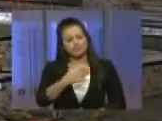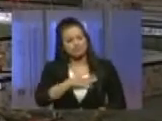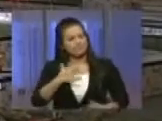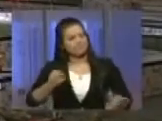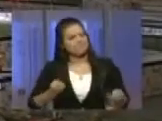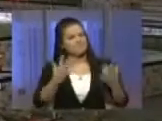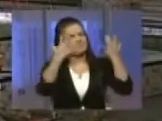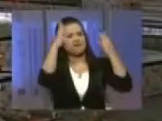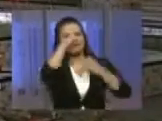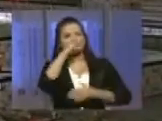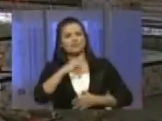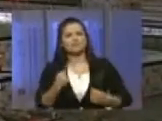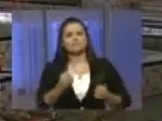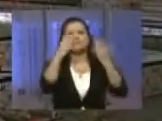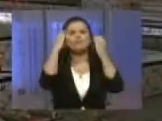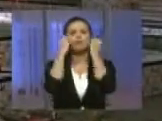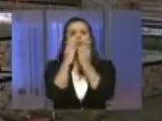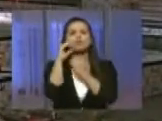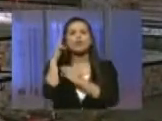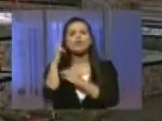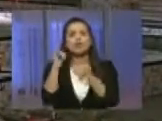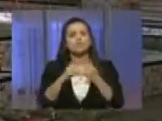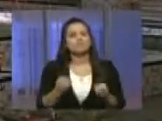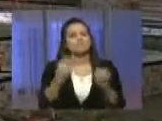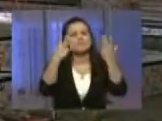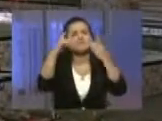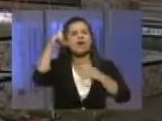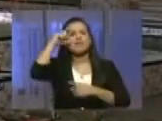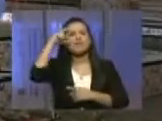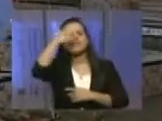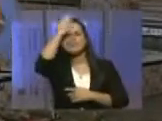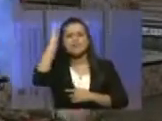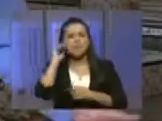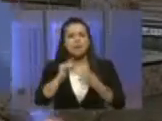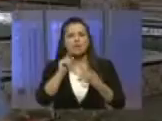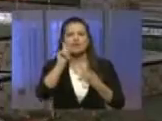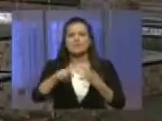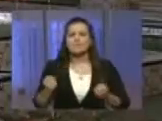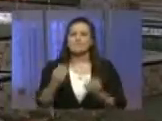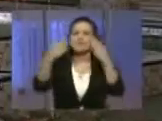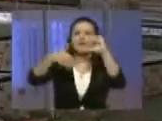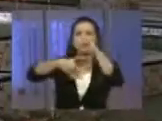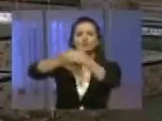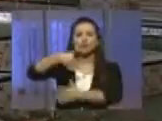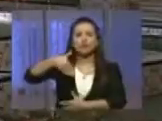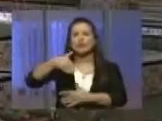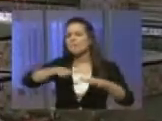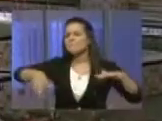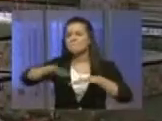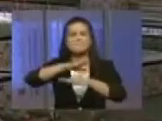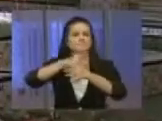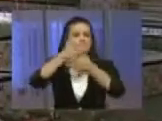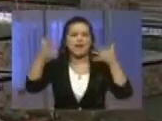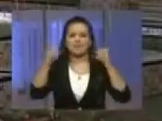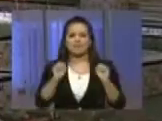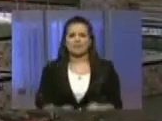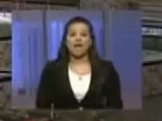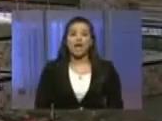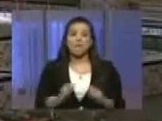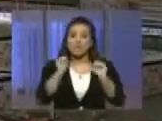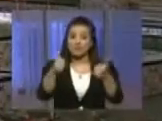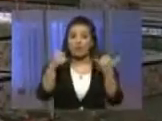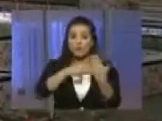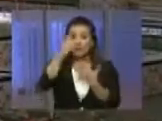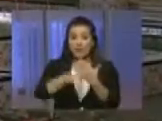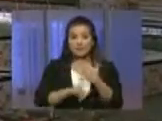Que viva Lula que viva Dilma que viva América Que viva la patria grande para empezar este programa 63 vamos a